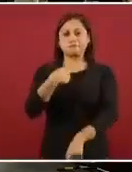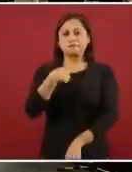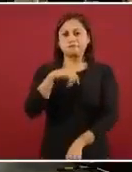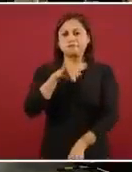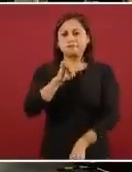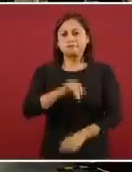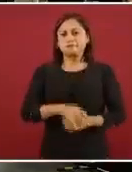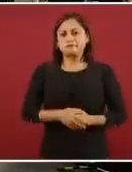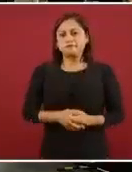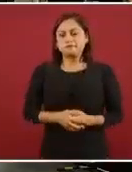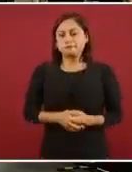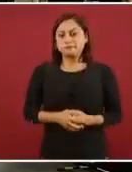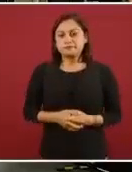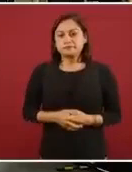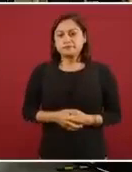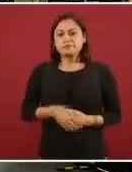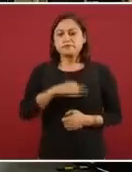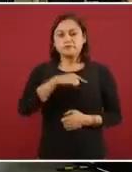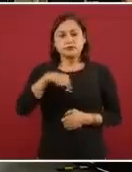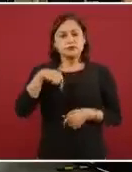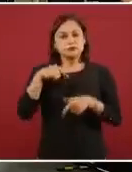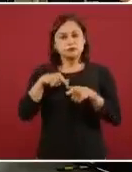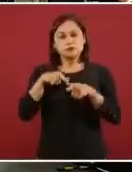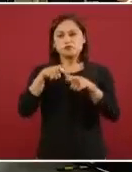Vamos a seguir